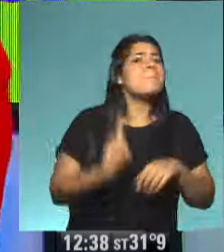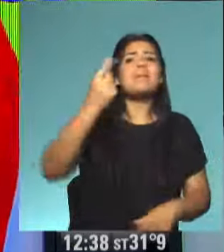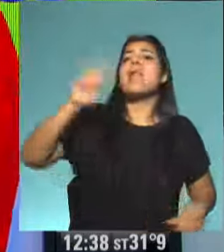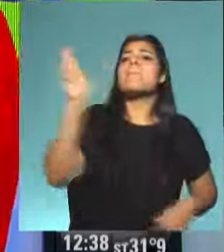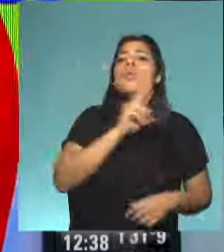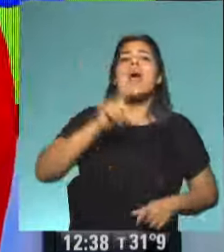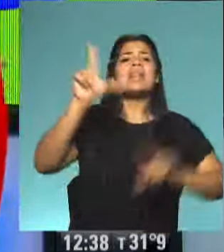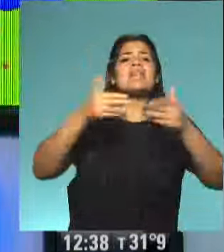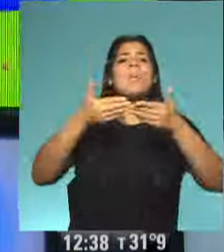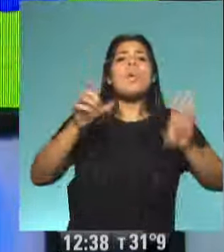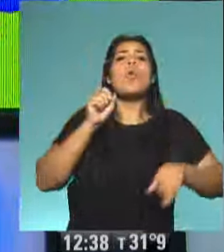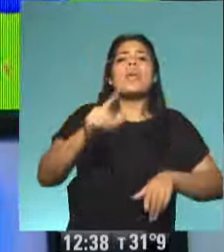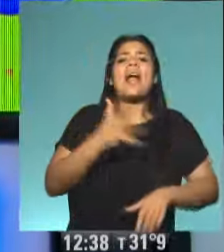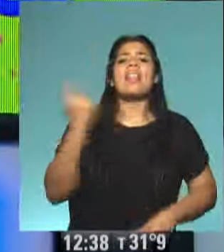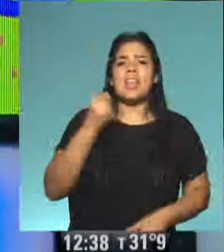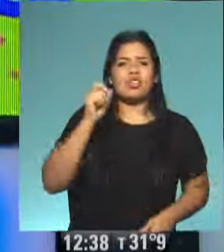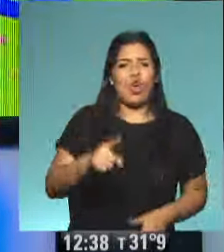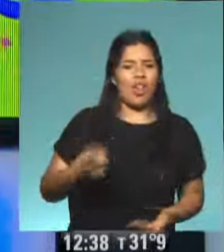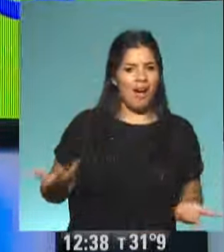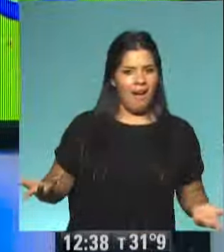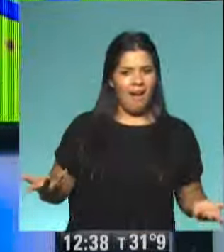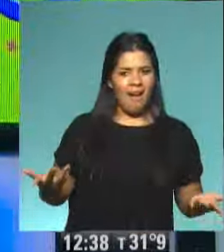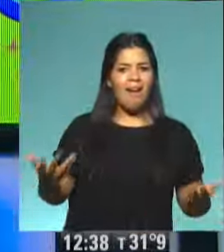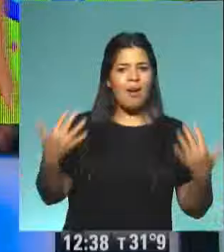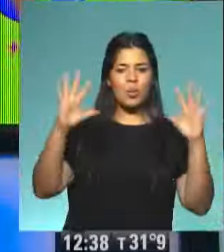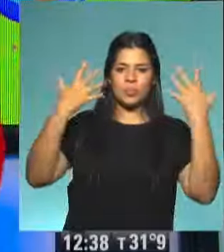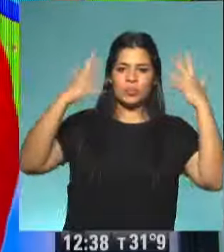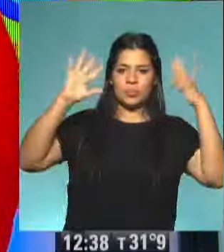pública. La tuvimos y ella, yo creo.